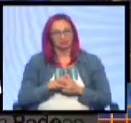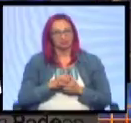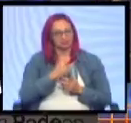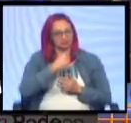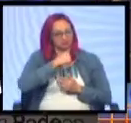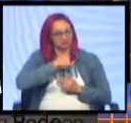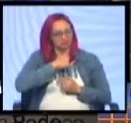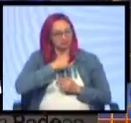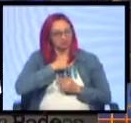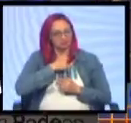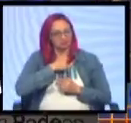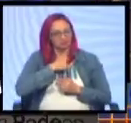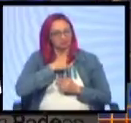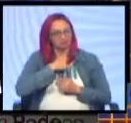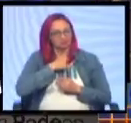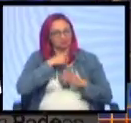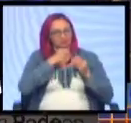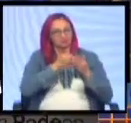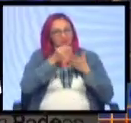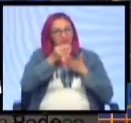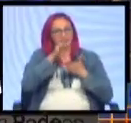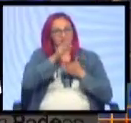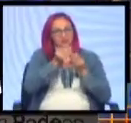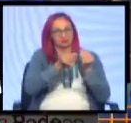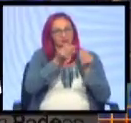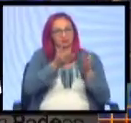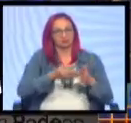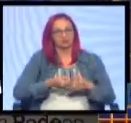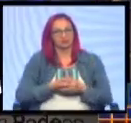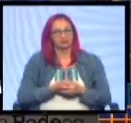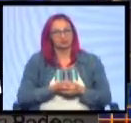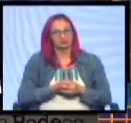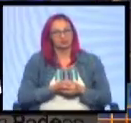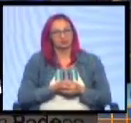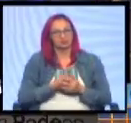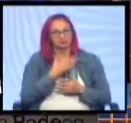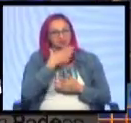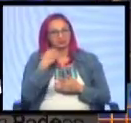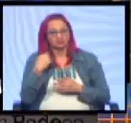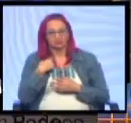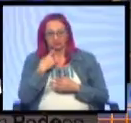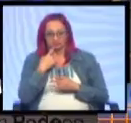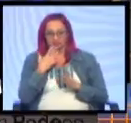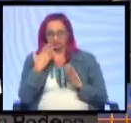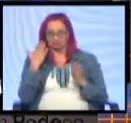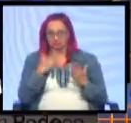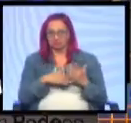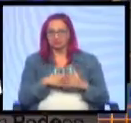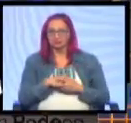soy consumidor de sus productos. Y le voy a decir,